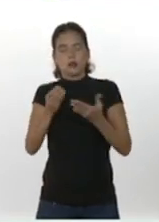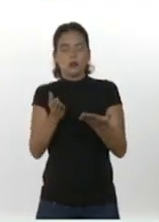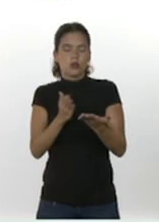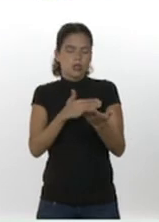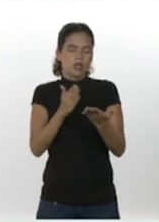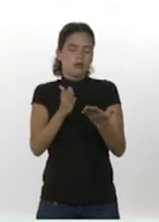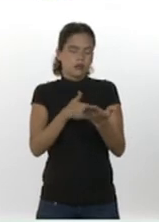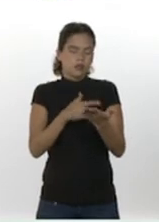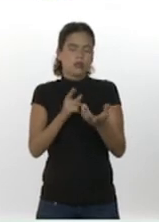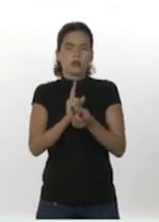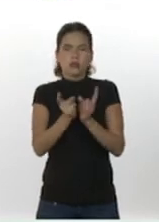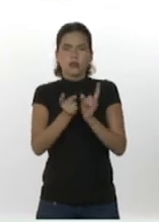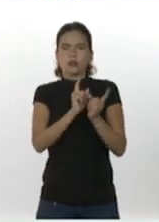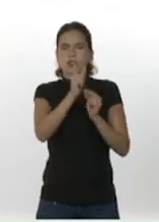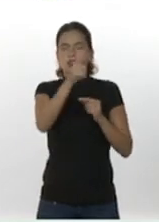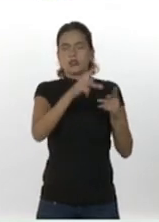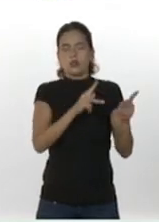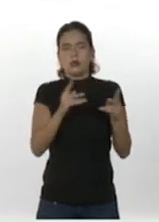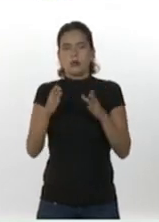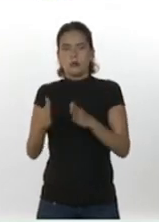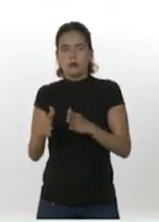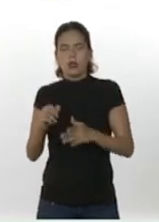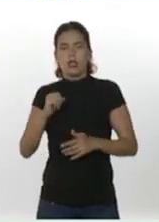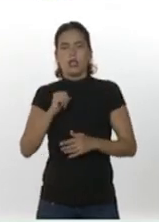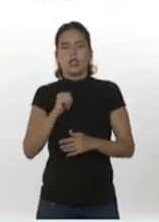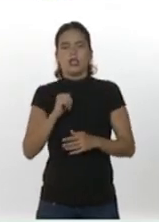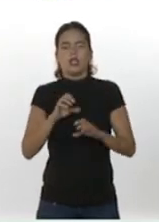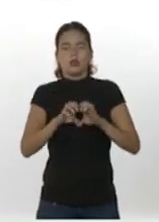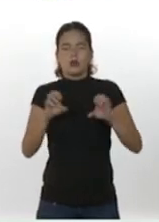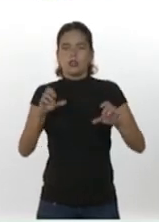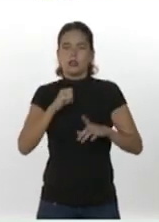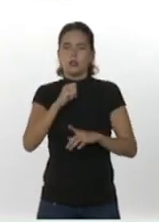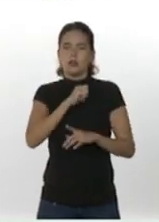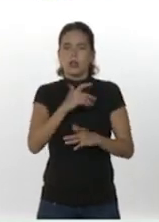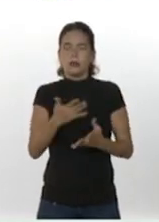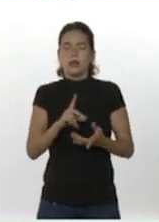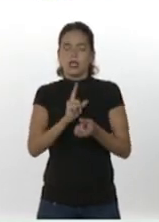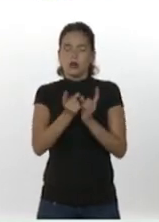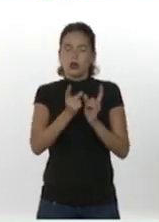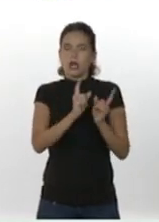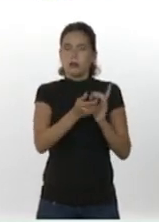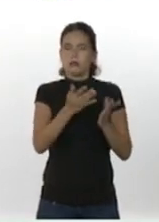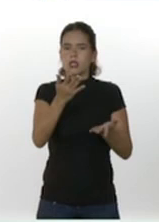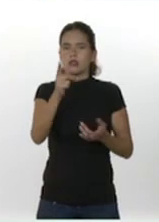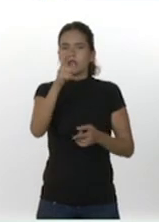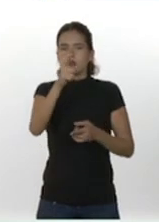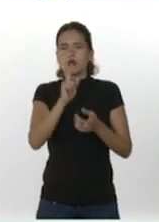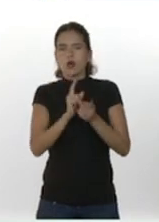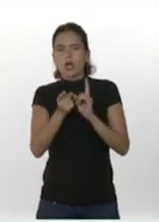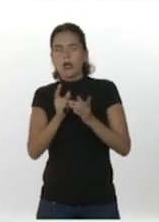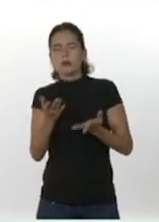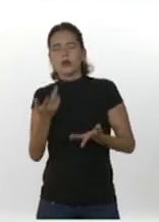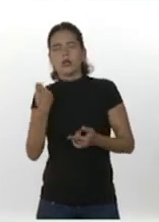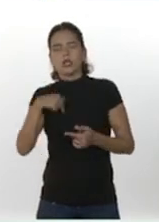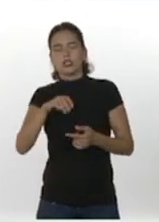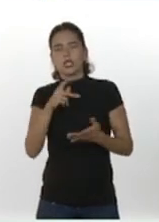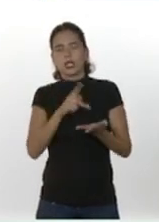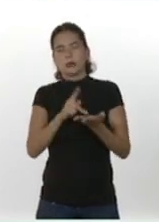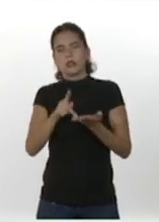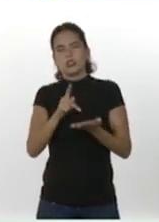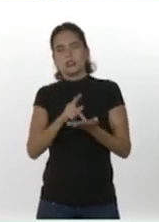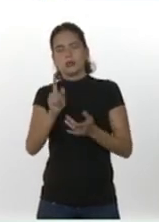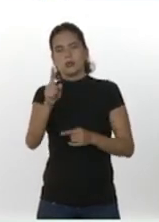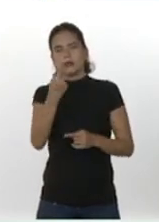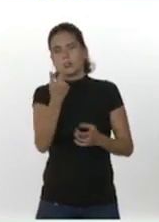revisión y una actualización de esos planes educativos individualizados a fin de poder adaptarlos quizás a esos cambios que en un